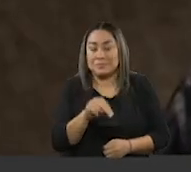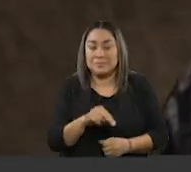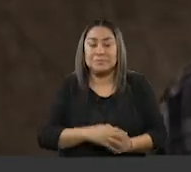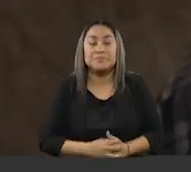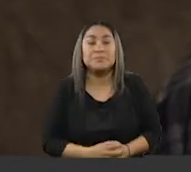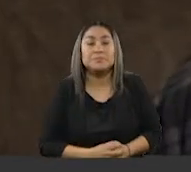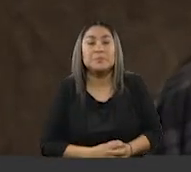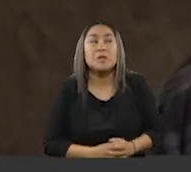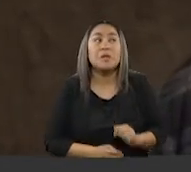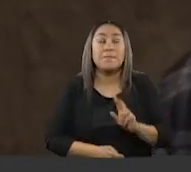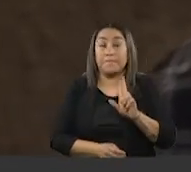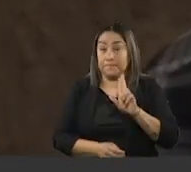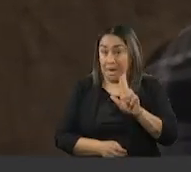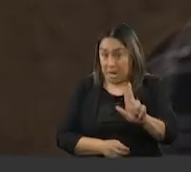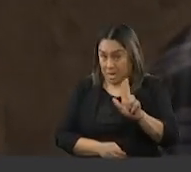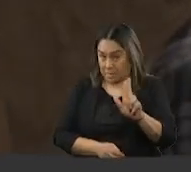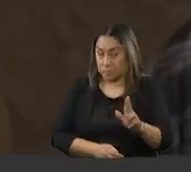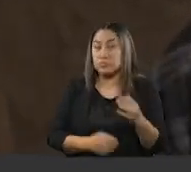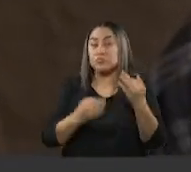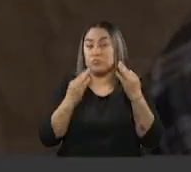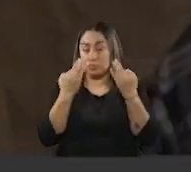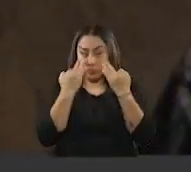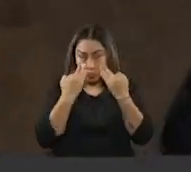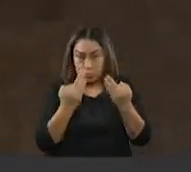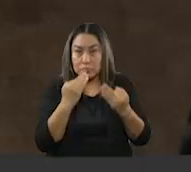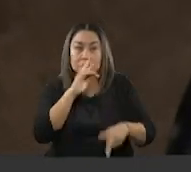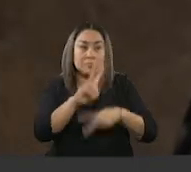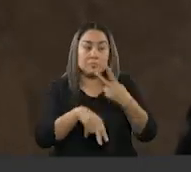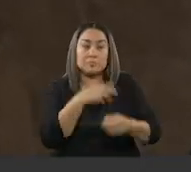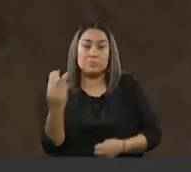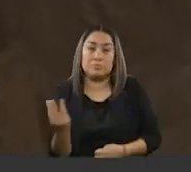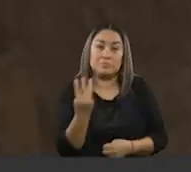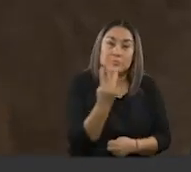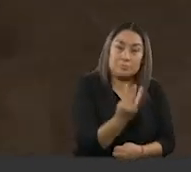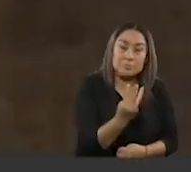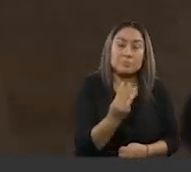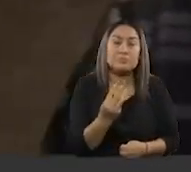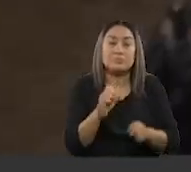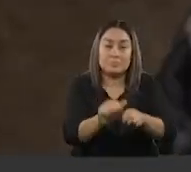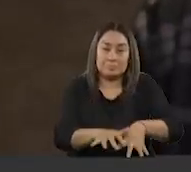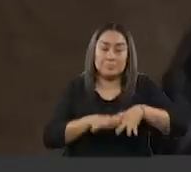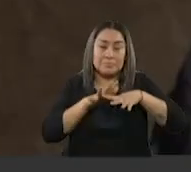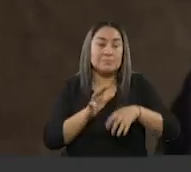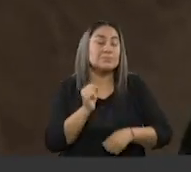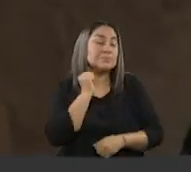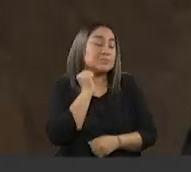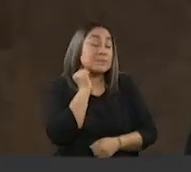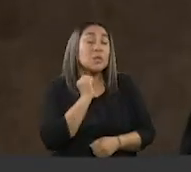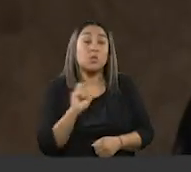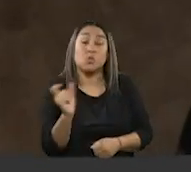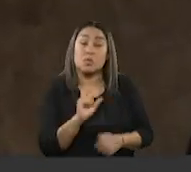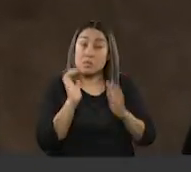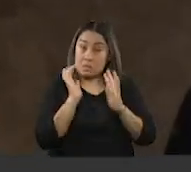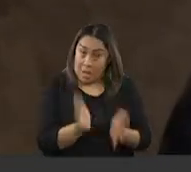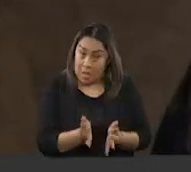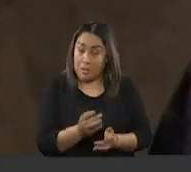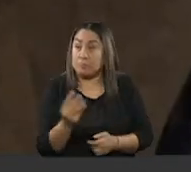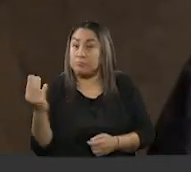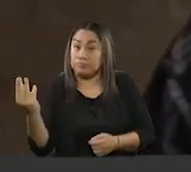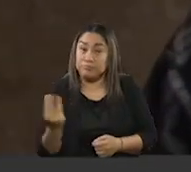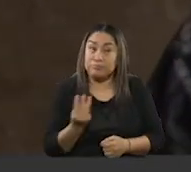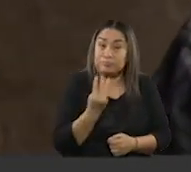El martes comparecen ante el Pleno y una vez que comparezcan las tres ante el